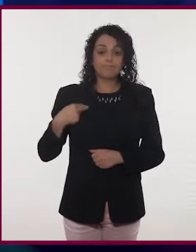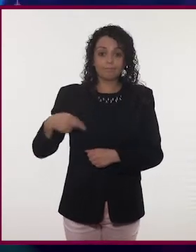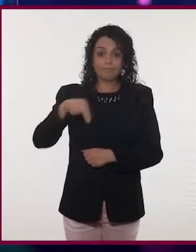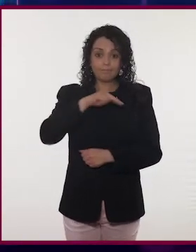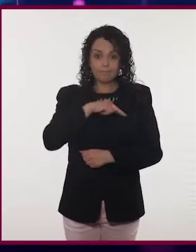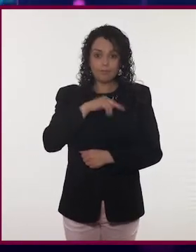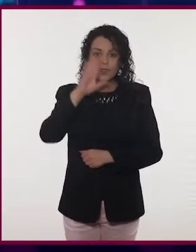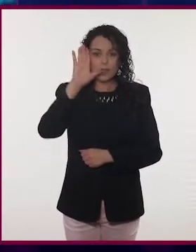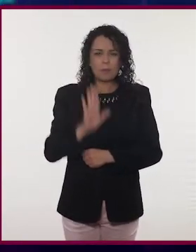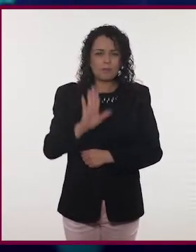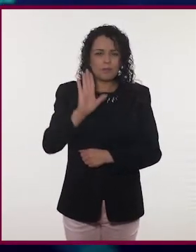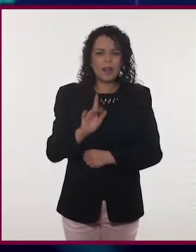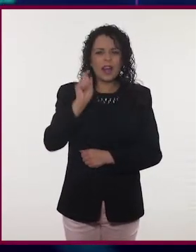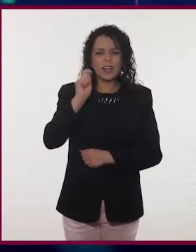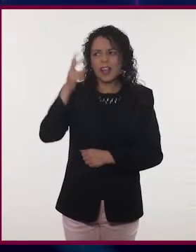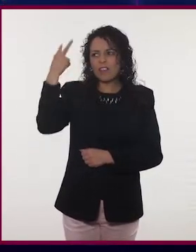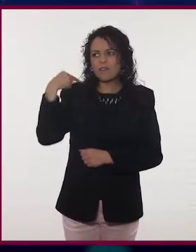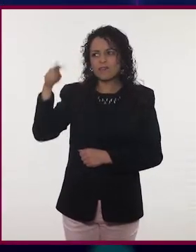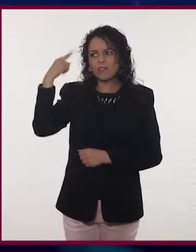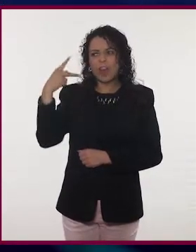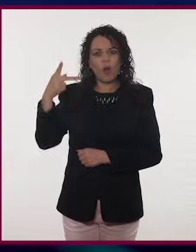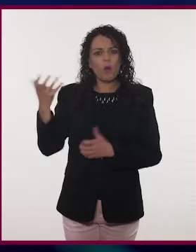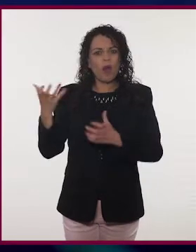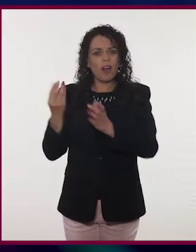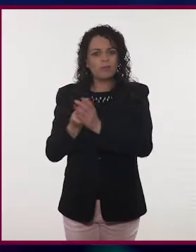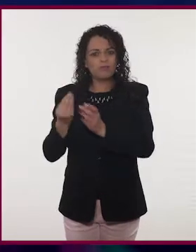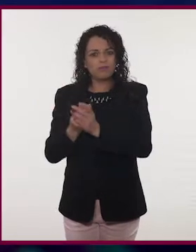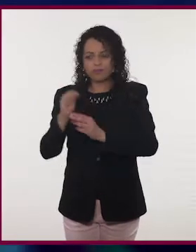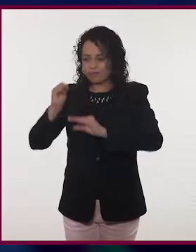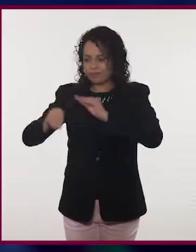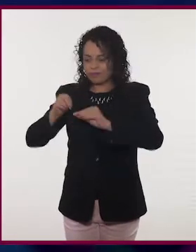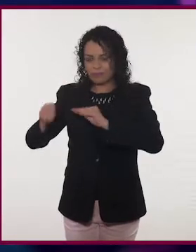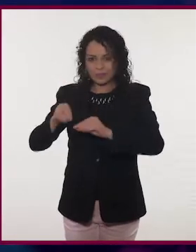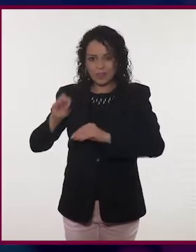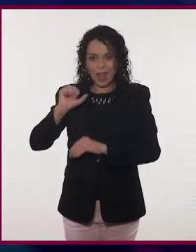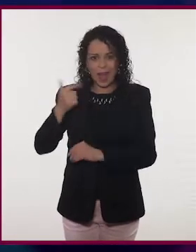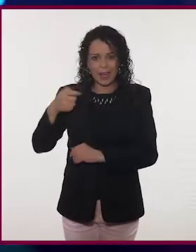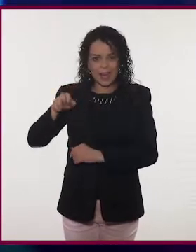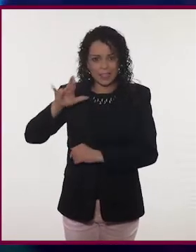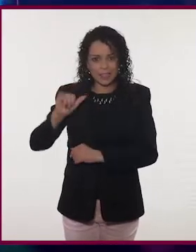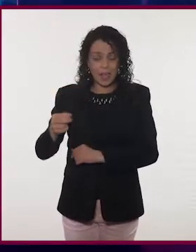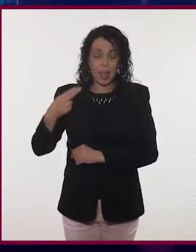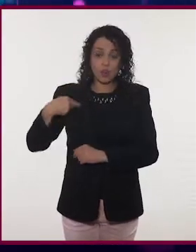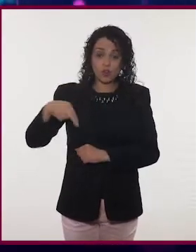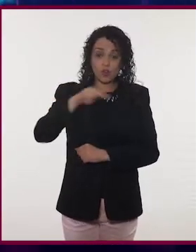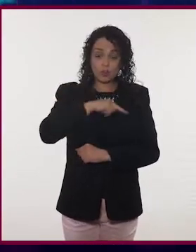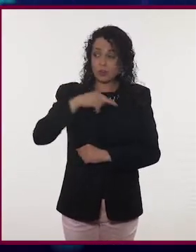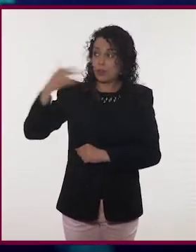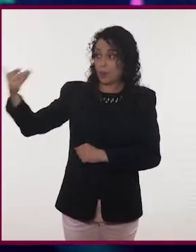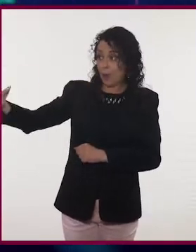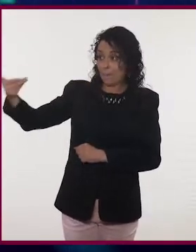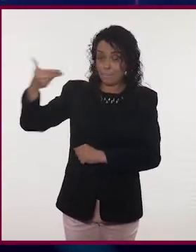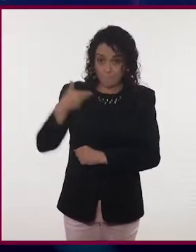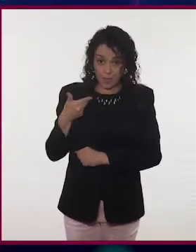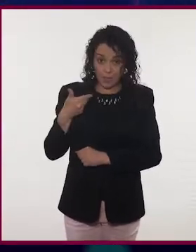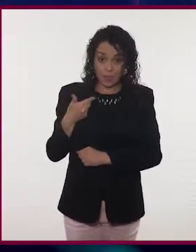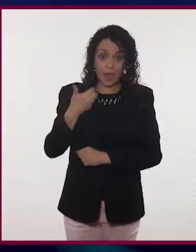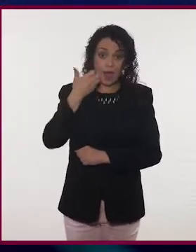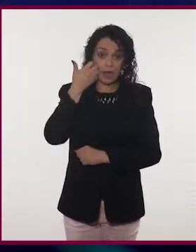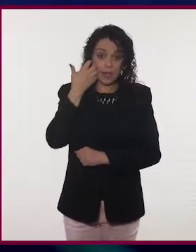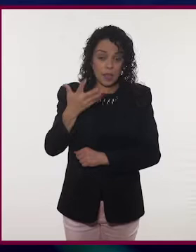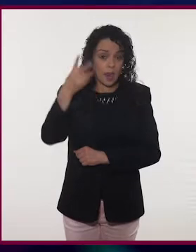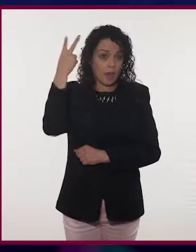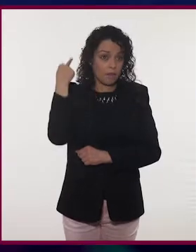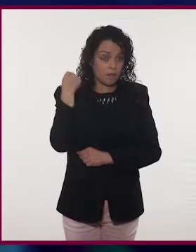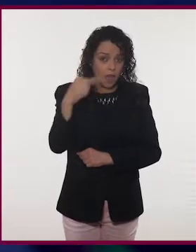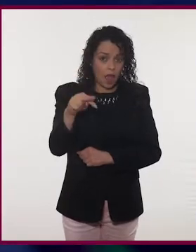como una agencia de viajes. Entonces, lo que pasa es, nosotros recibimos solicitudes de viaje de personas de México y todo el mundo que nos dicen: